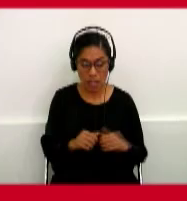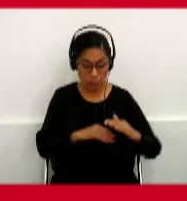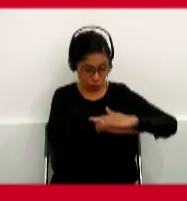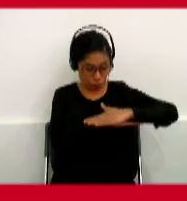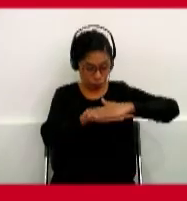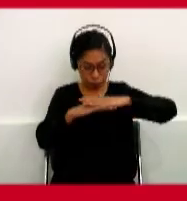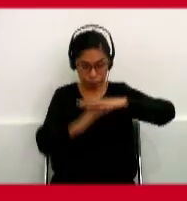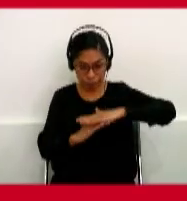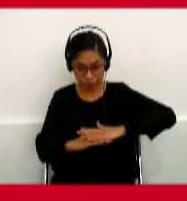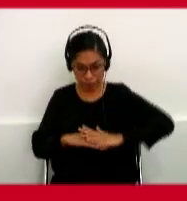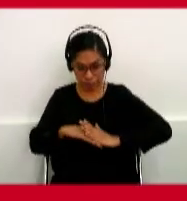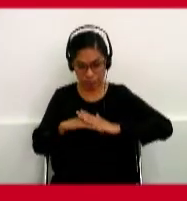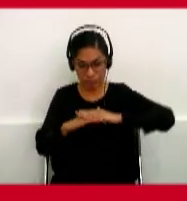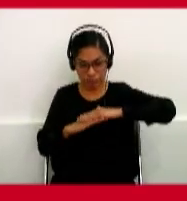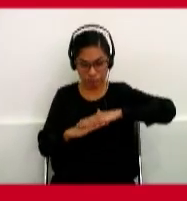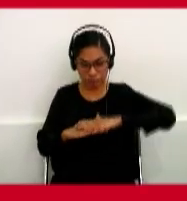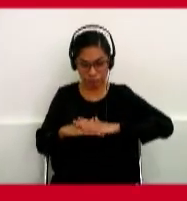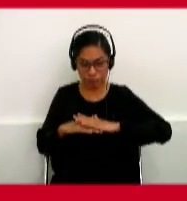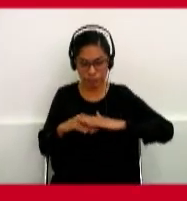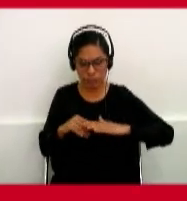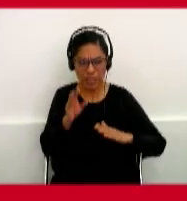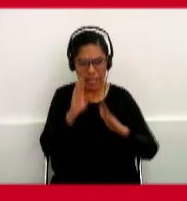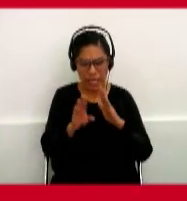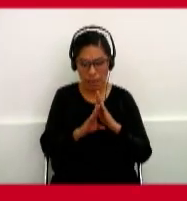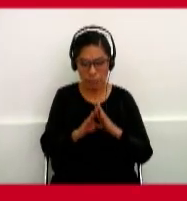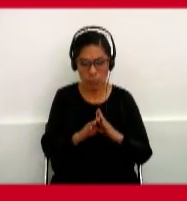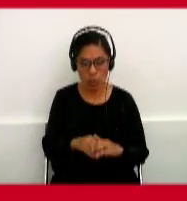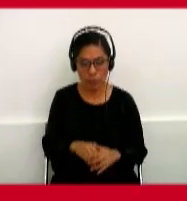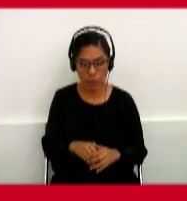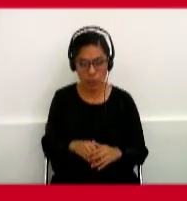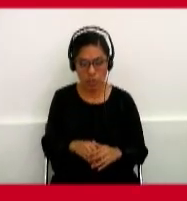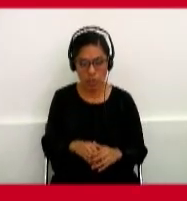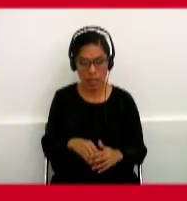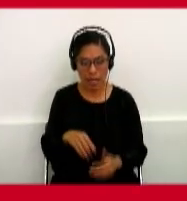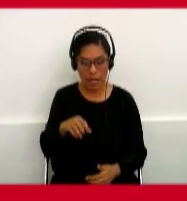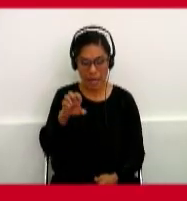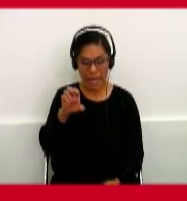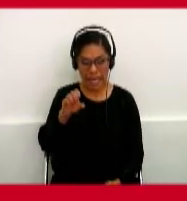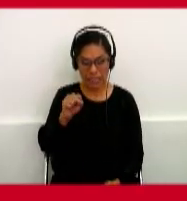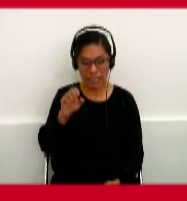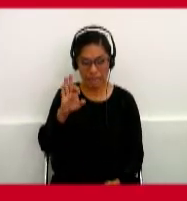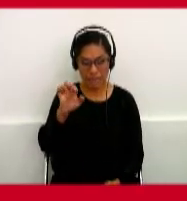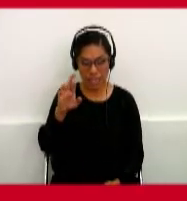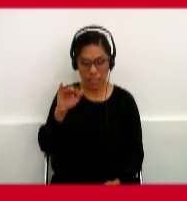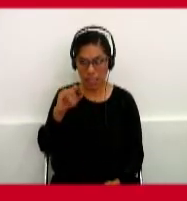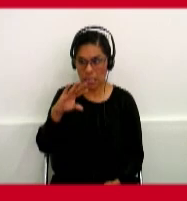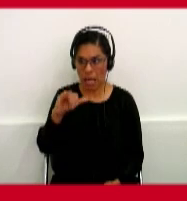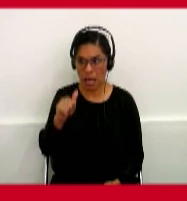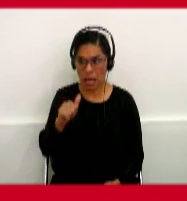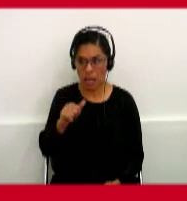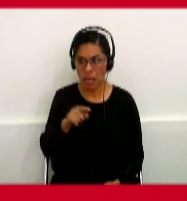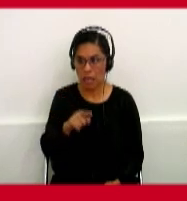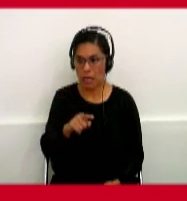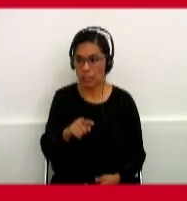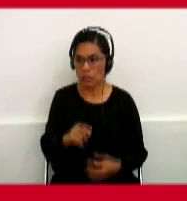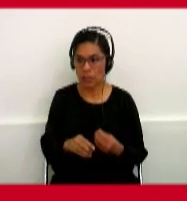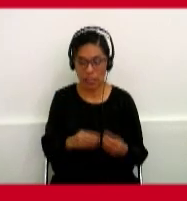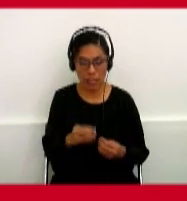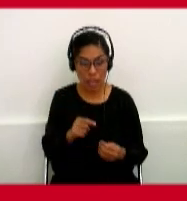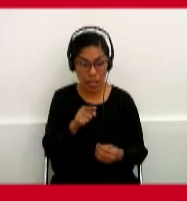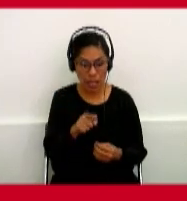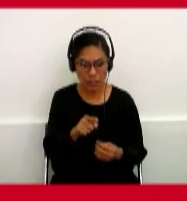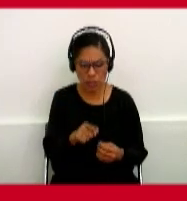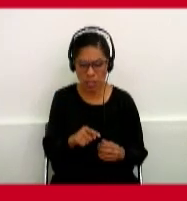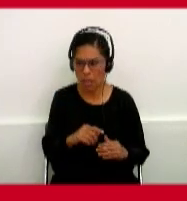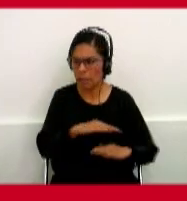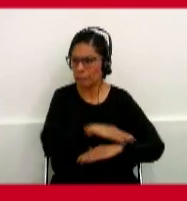he obtenido y los factores de seguridad obtenidos. Por ejemplo, con la esférica, el elipsoidal y el spline. Como mencioné en un inicio, la que tiene menor